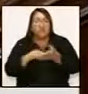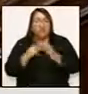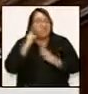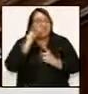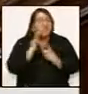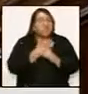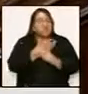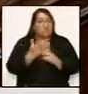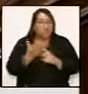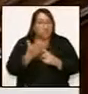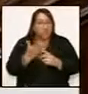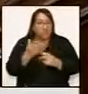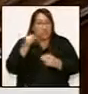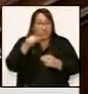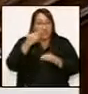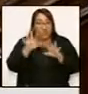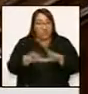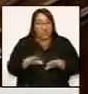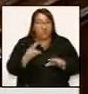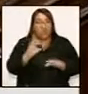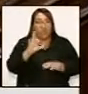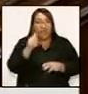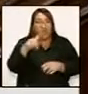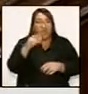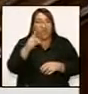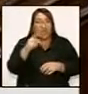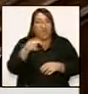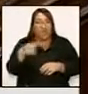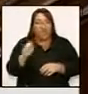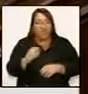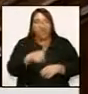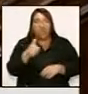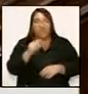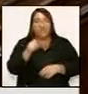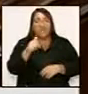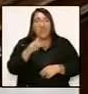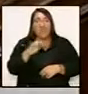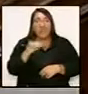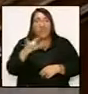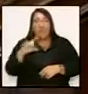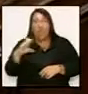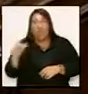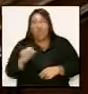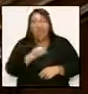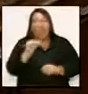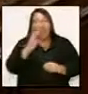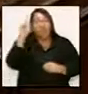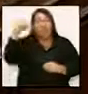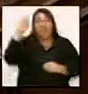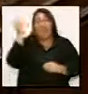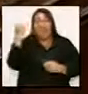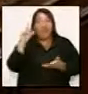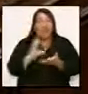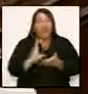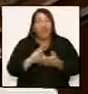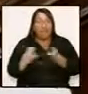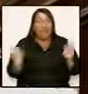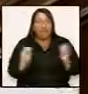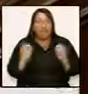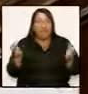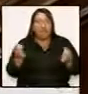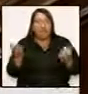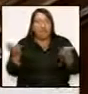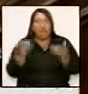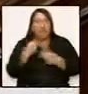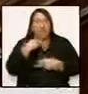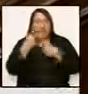musicalizados. Hay textos como el fandango, pasando por Zamacueca, la marinera limeña, o igualmente como el origen de los